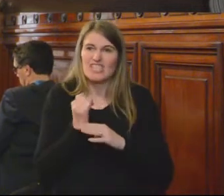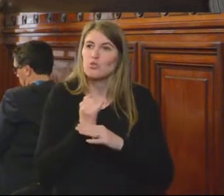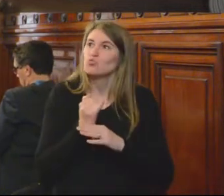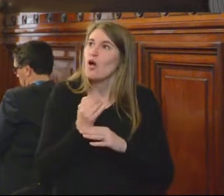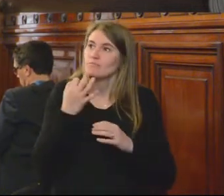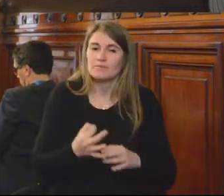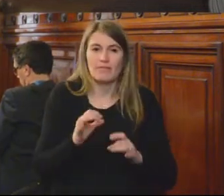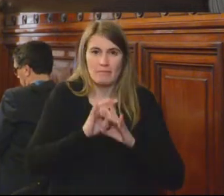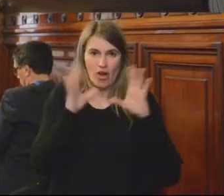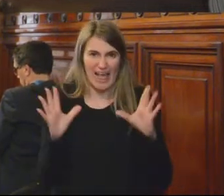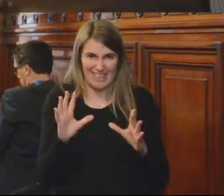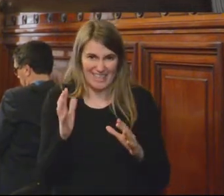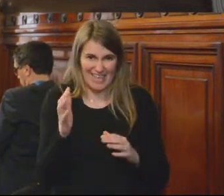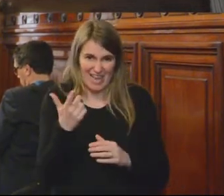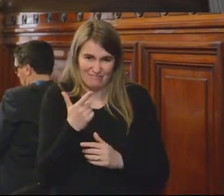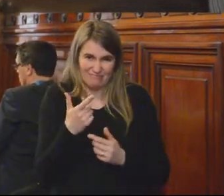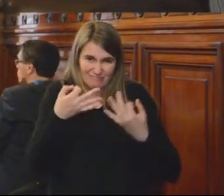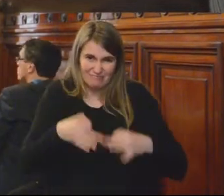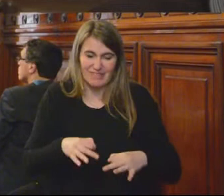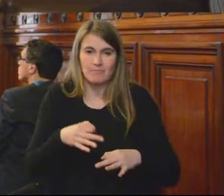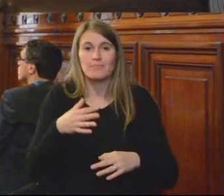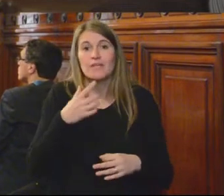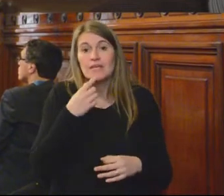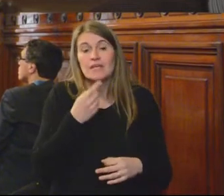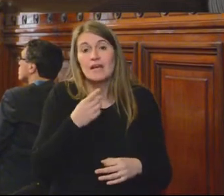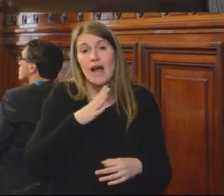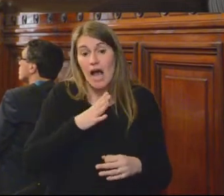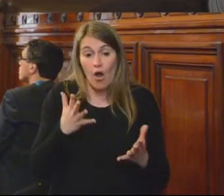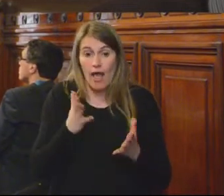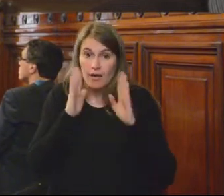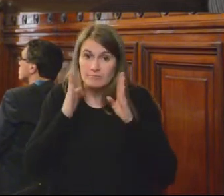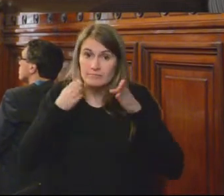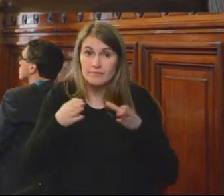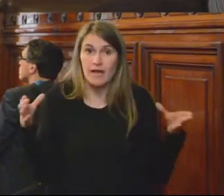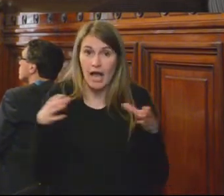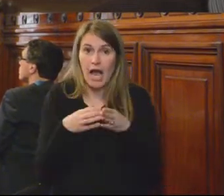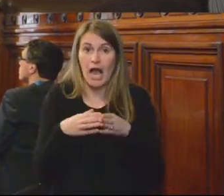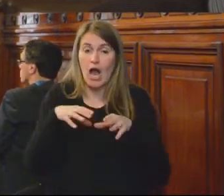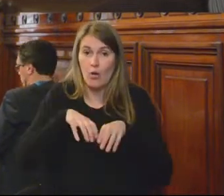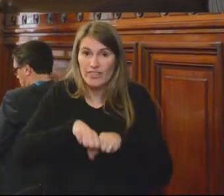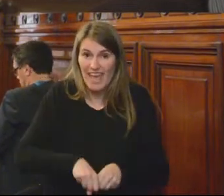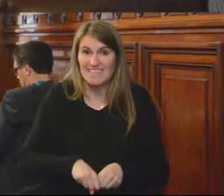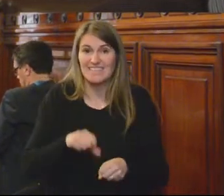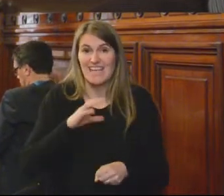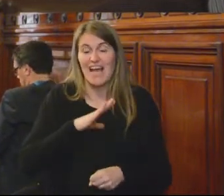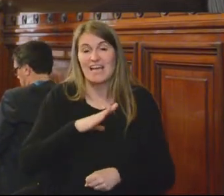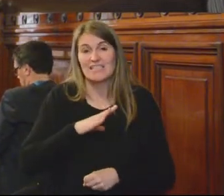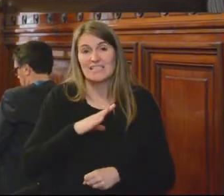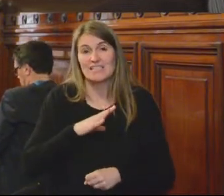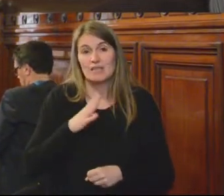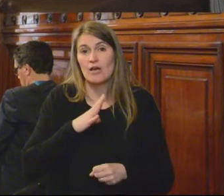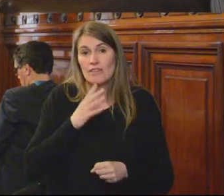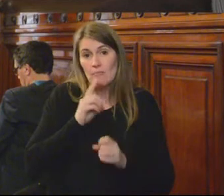por razones de tiempo, nosotros queremos enfocarnos en esta audiencia en lo que denominamos la estocada de muerte a la democracia